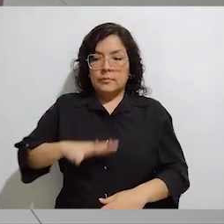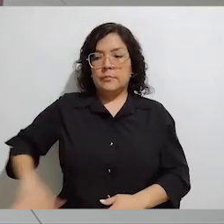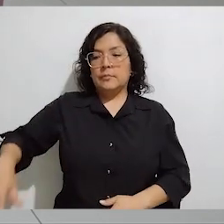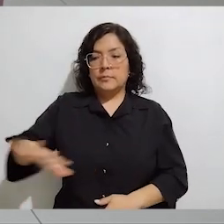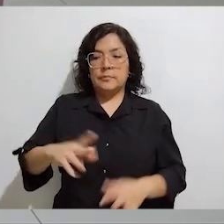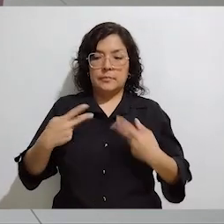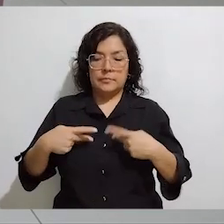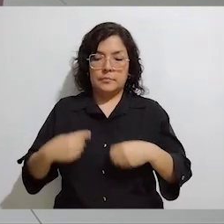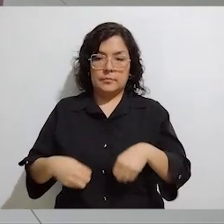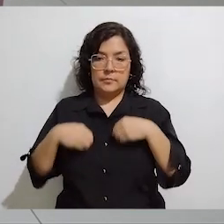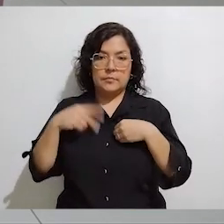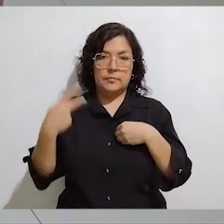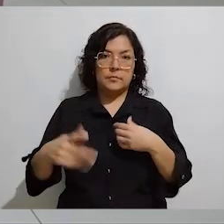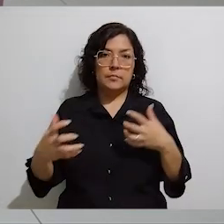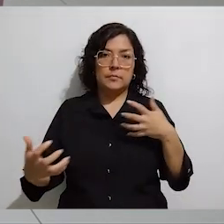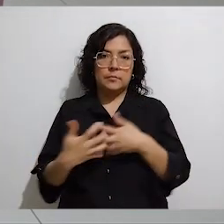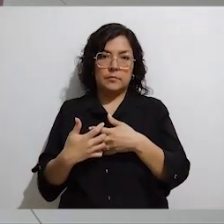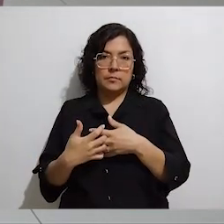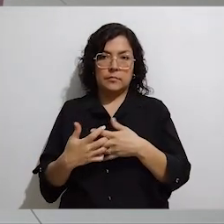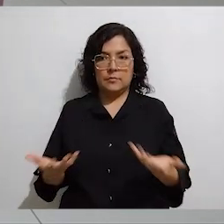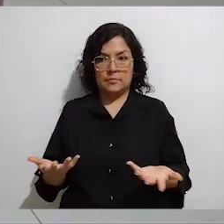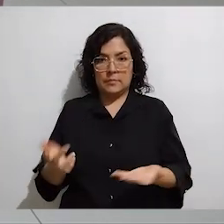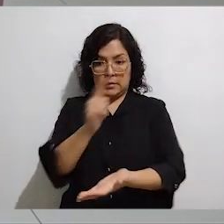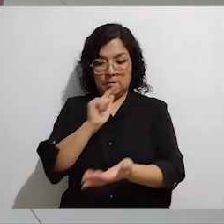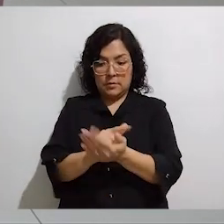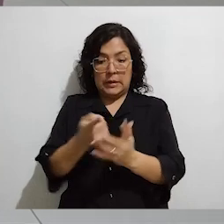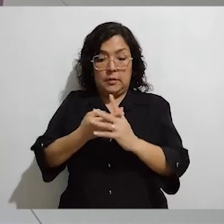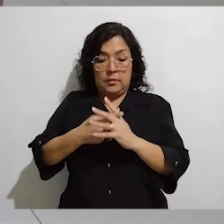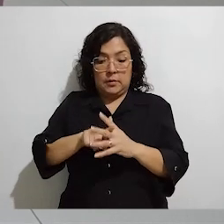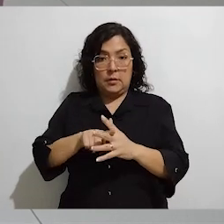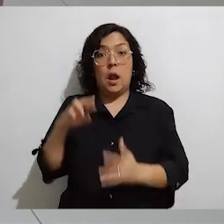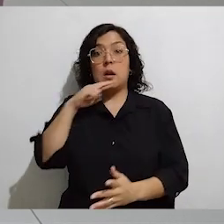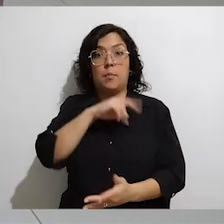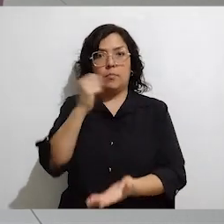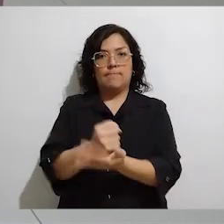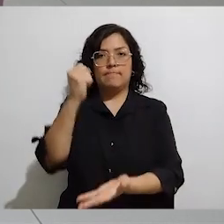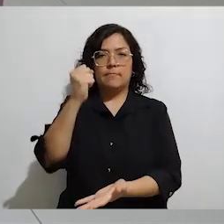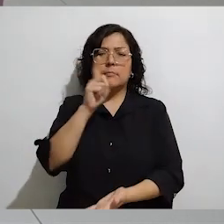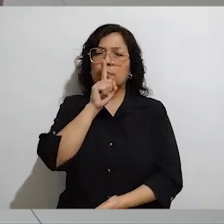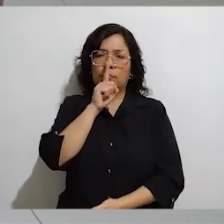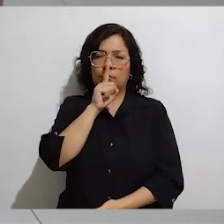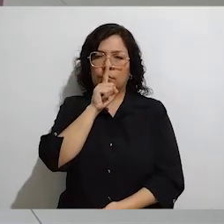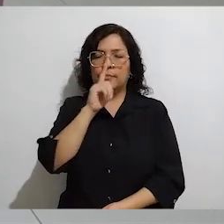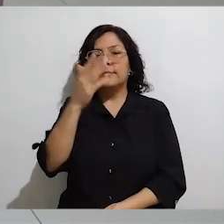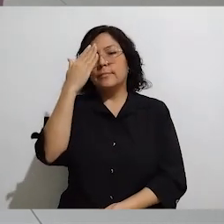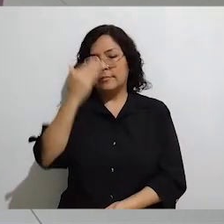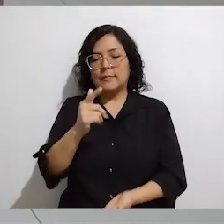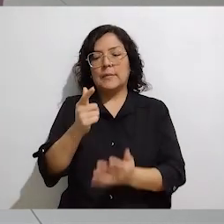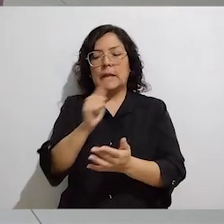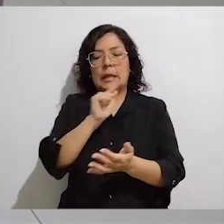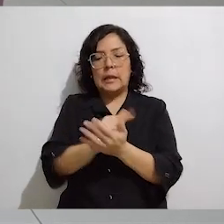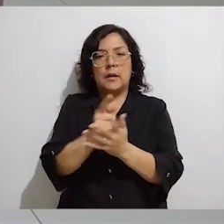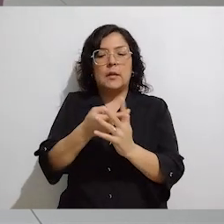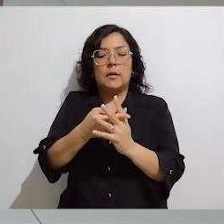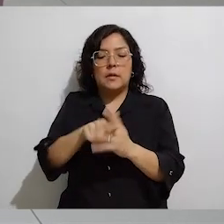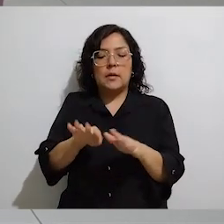día, no porque se presente la iniciativa se aprueba de inmediato. Pasa a un estudio, inclusive las personas promoventes